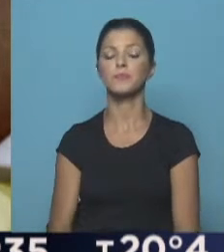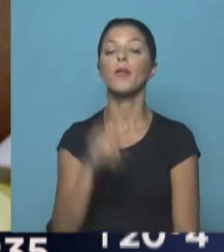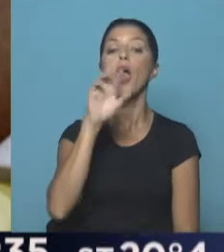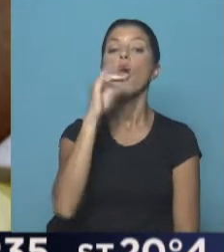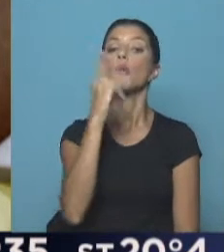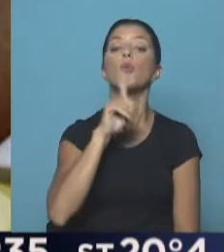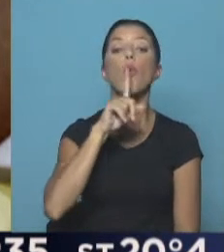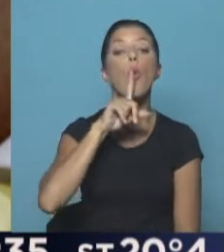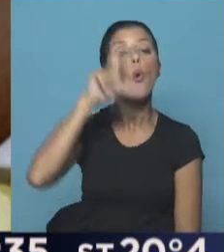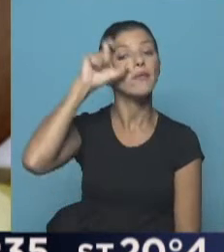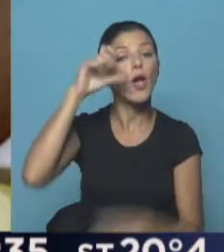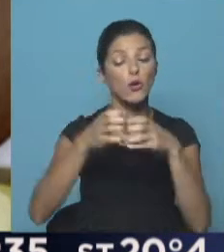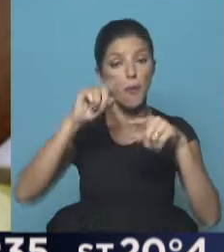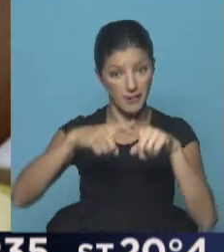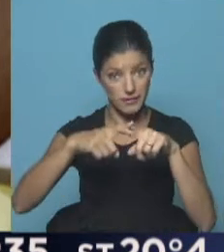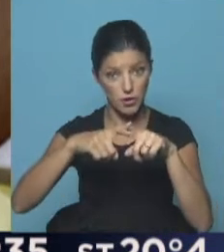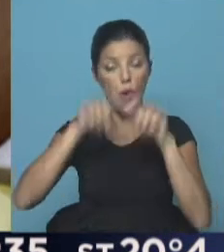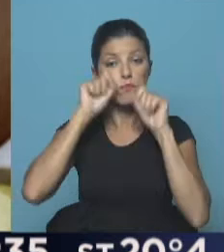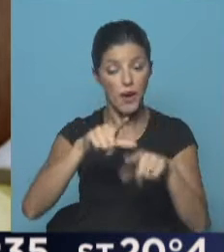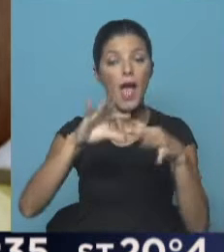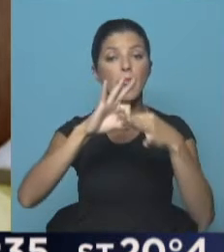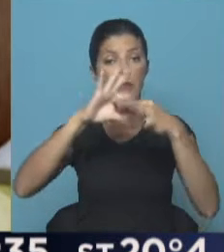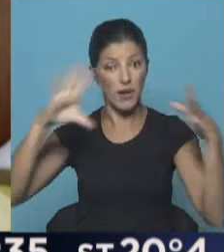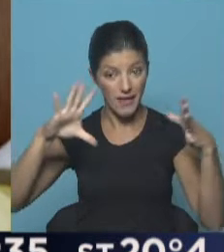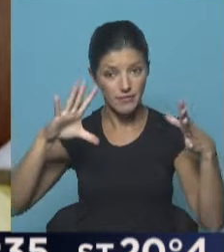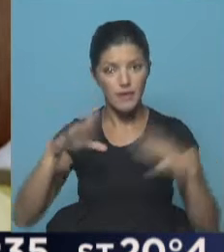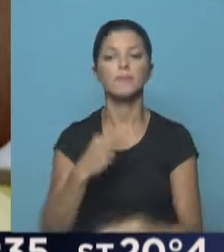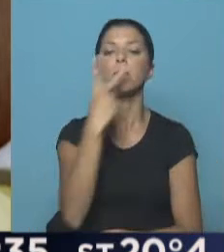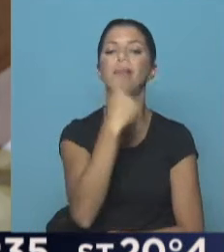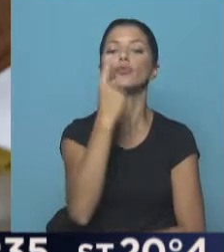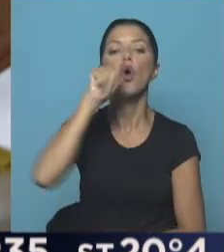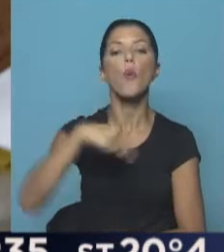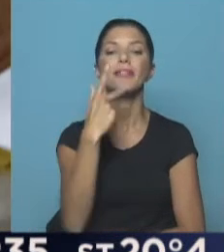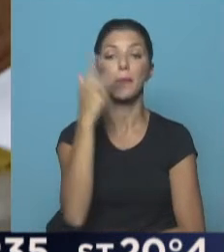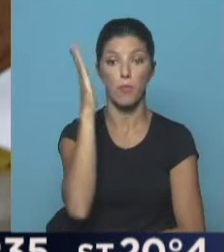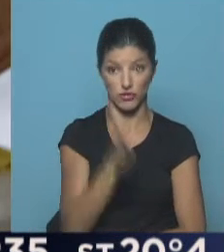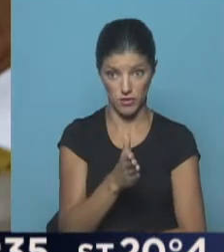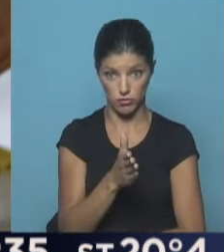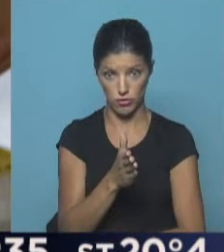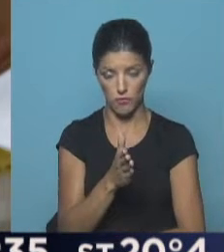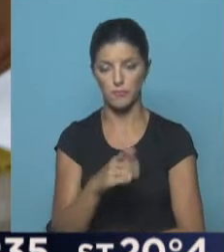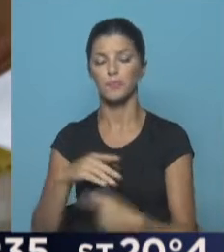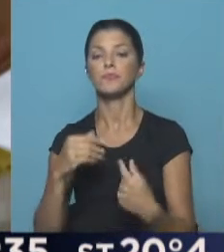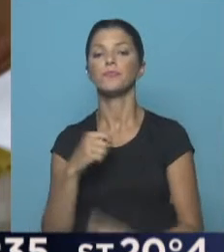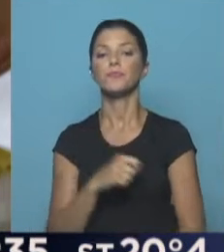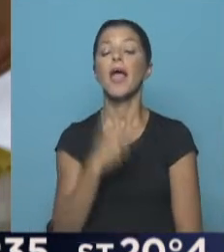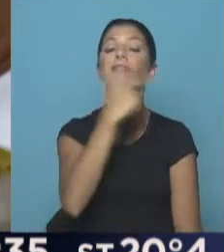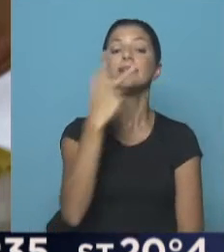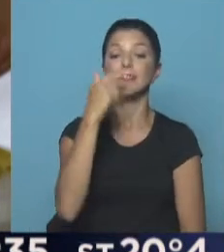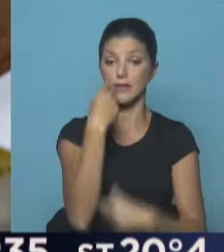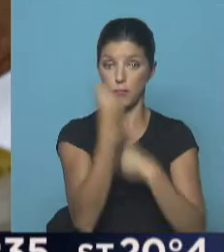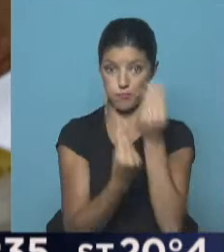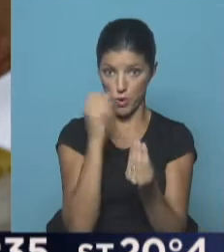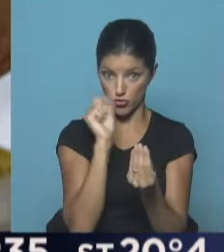Rutte, del Partido Popular por la Libertad y la Democracia, obtuvo 21,3% de los sufragios y se quedó con 33